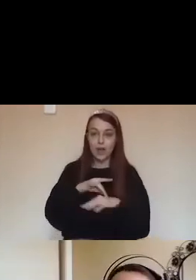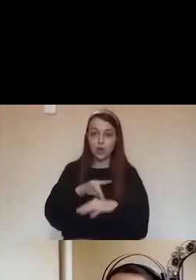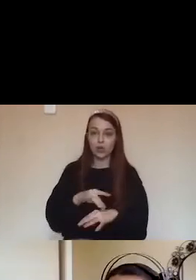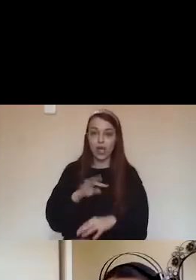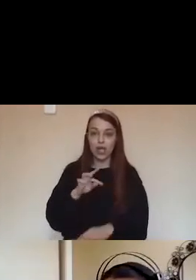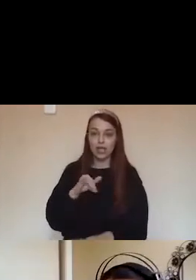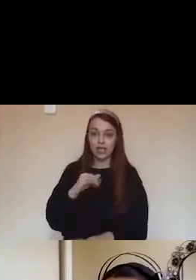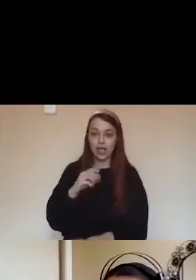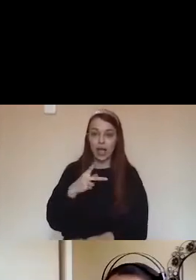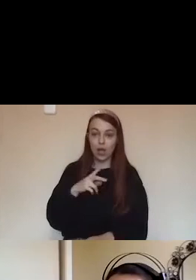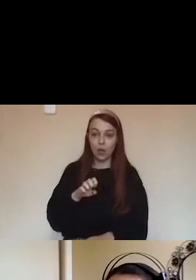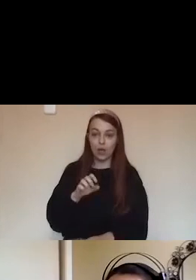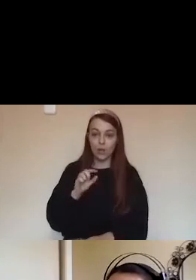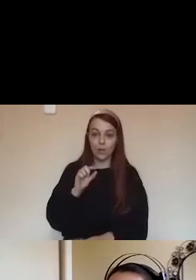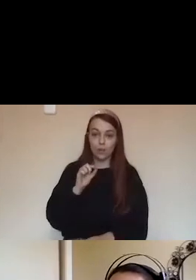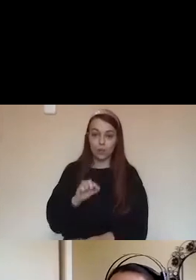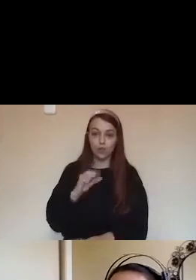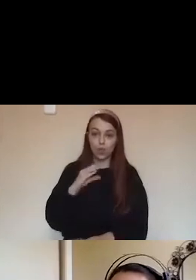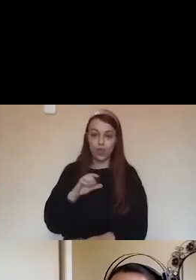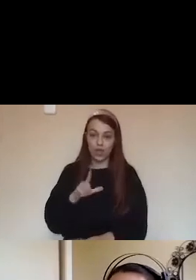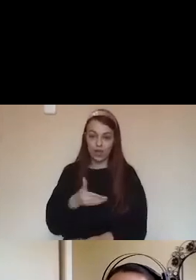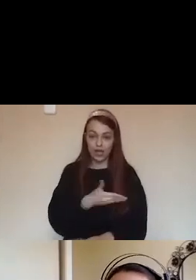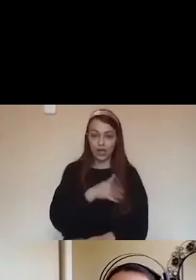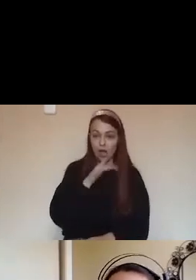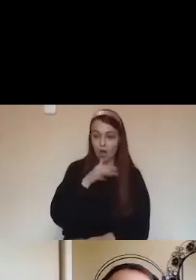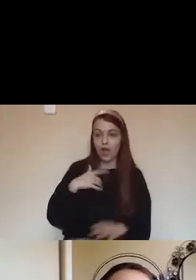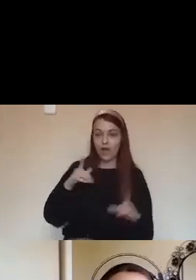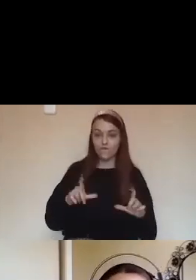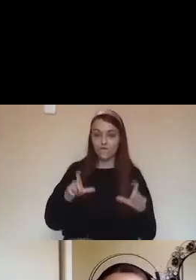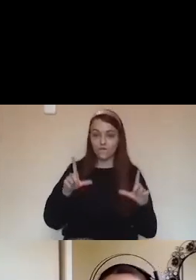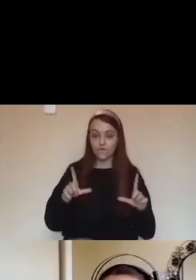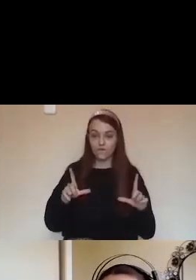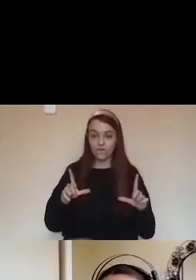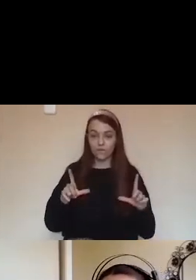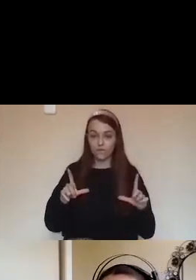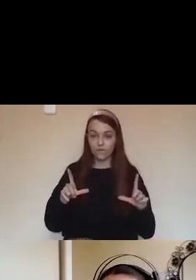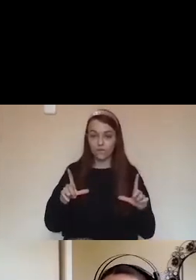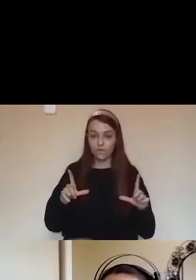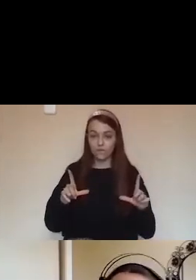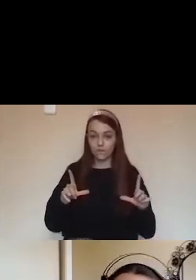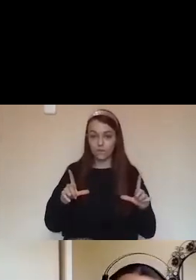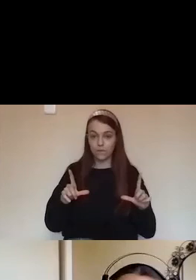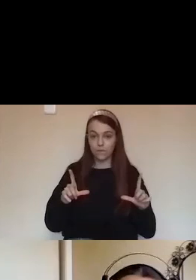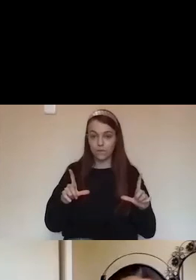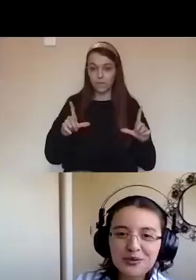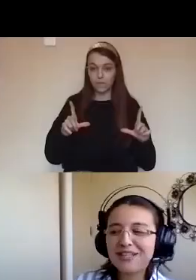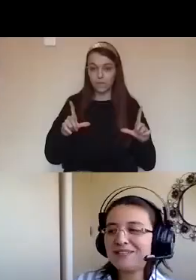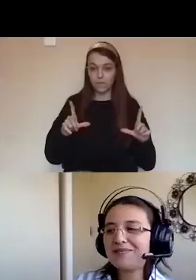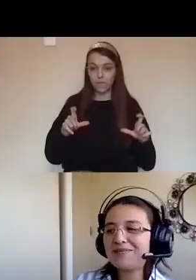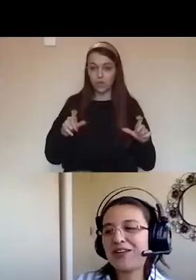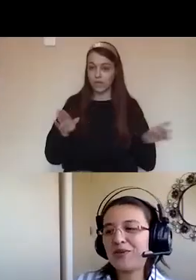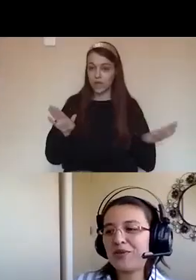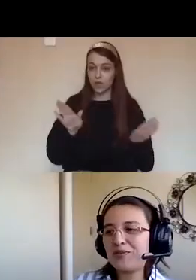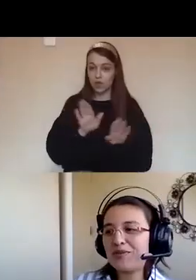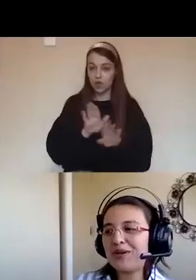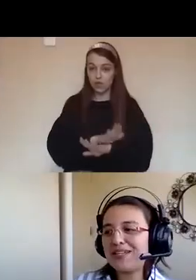rutadeltricahue.cl y los dejo ahí con una fotografía de una fotografía nocturna